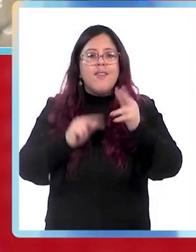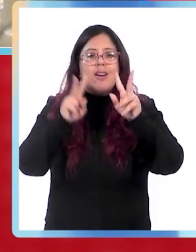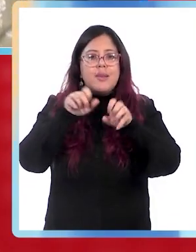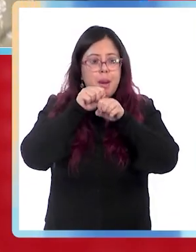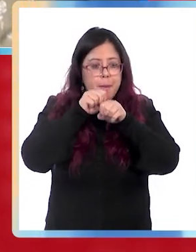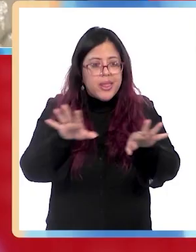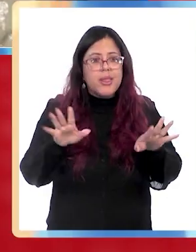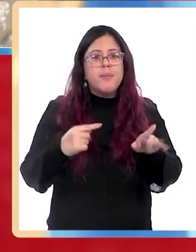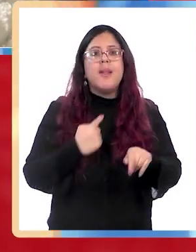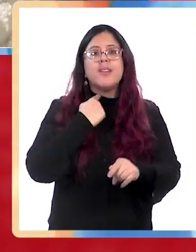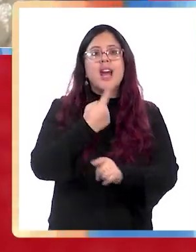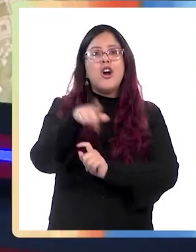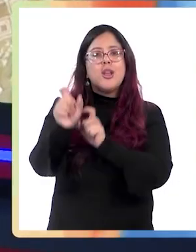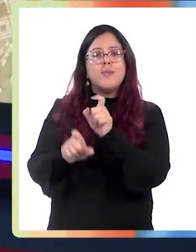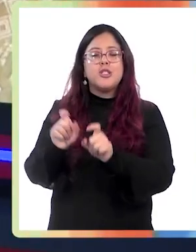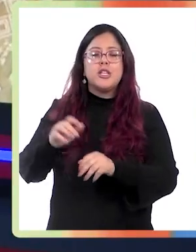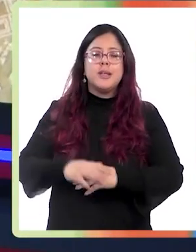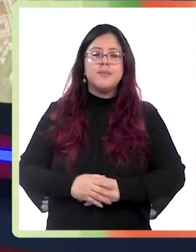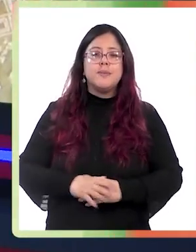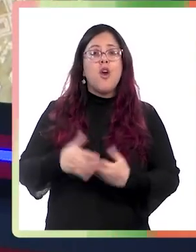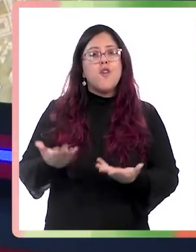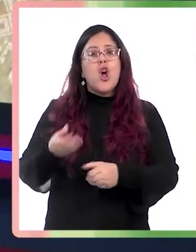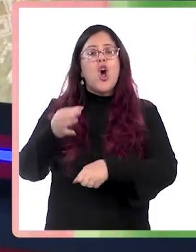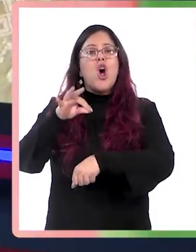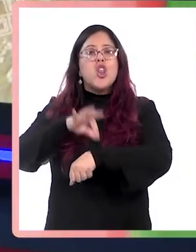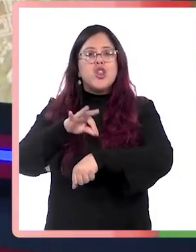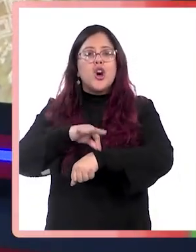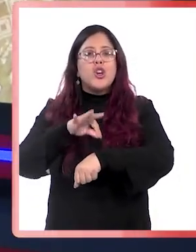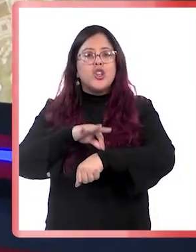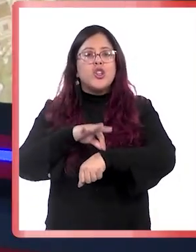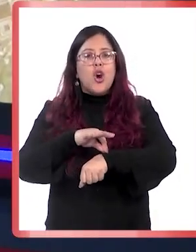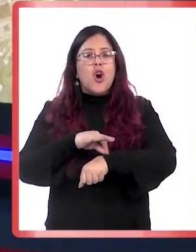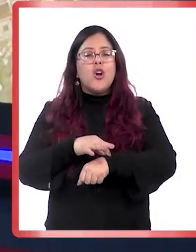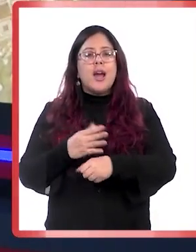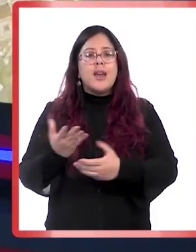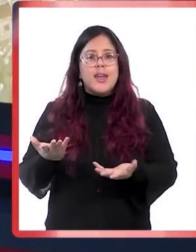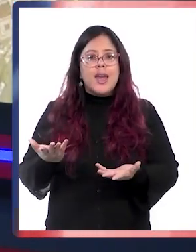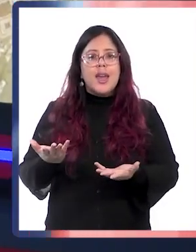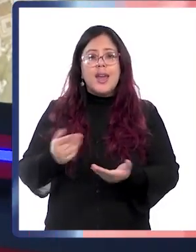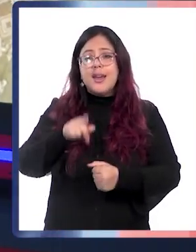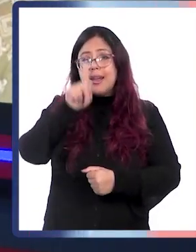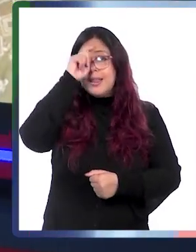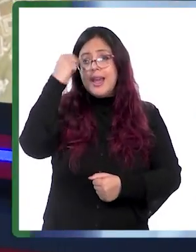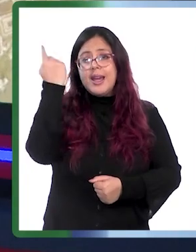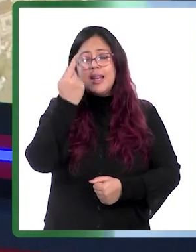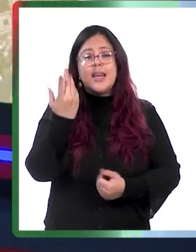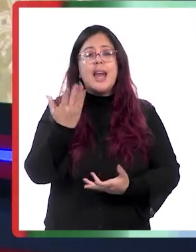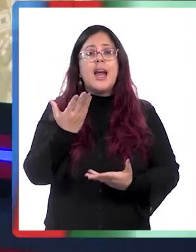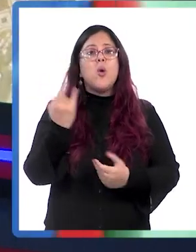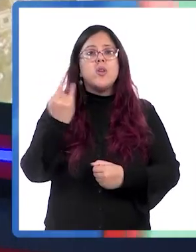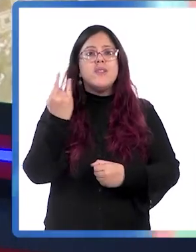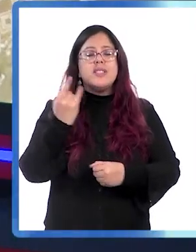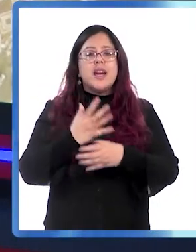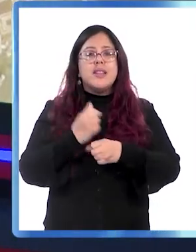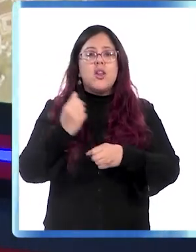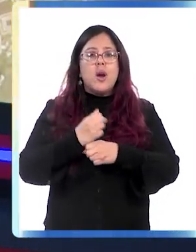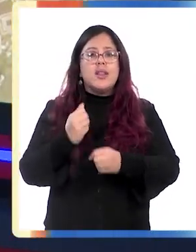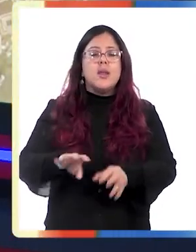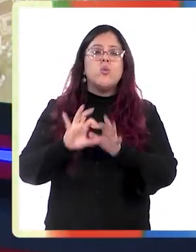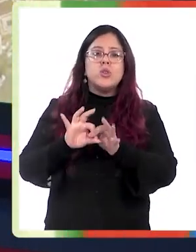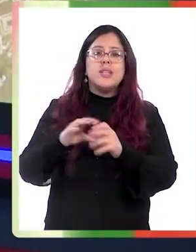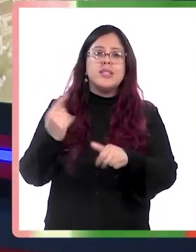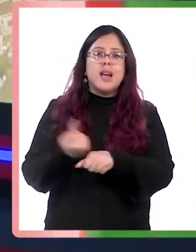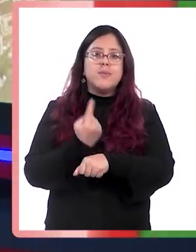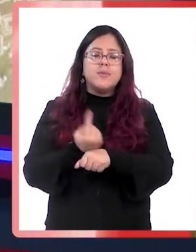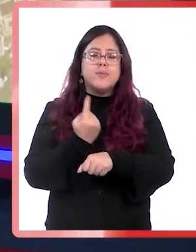personas. Bueno, doctora María Luz Endeiza, infectóloga de la Clínica Universidad de los Andes, muchas gracias por acompañarnos y